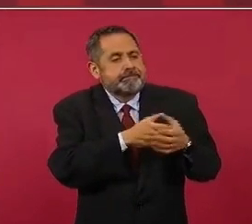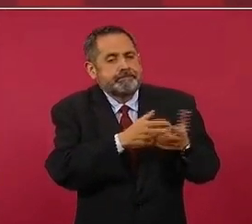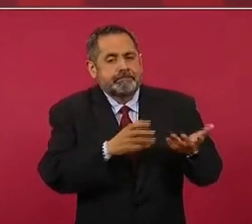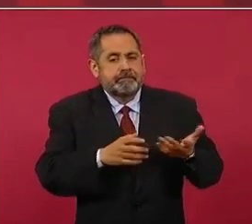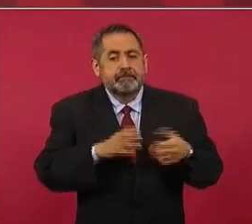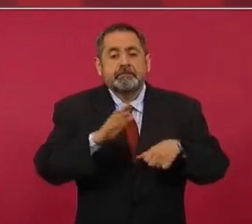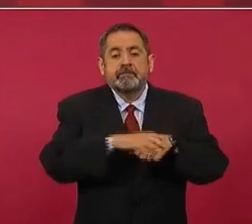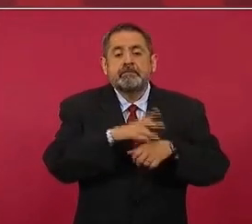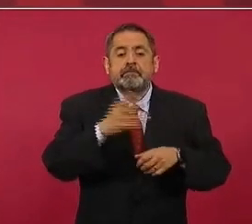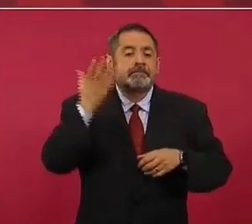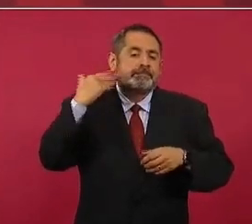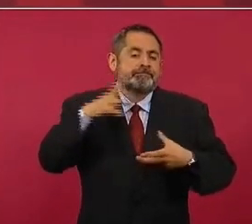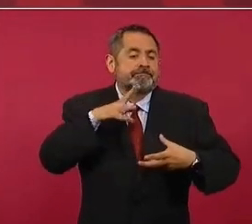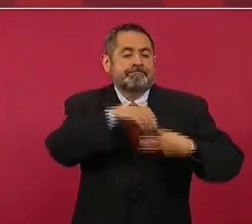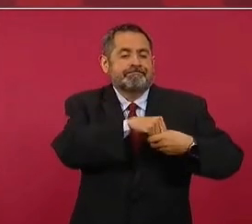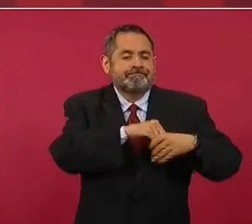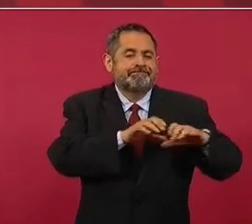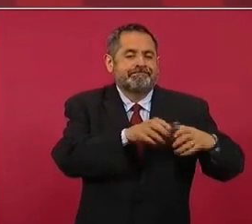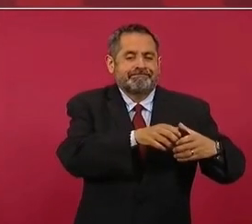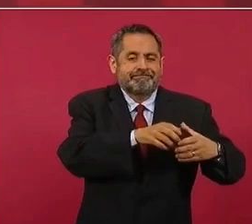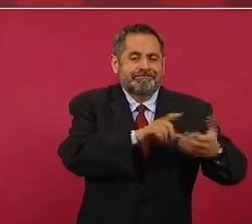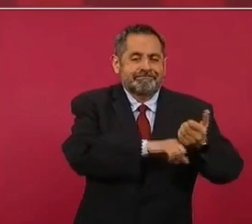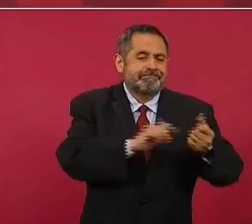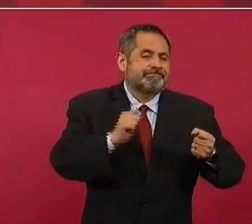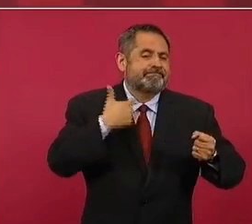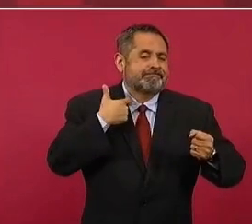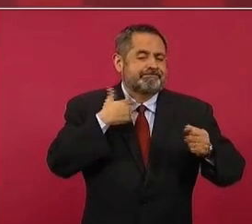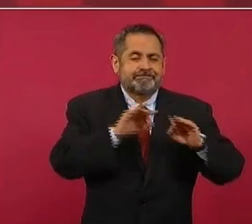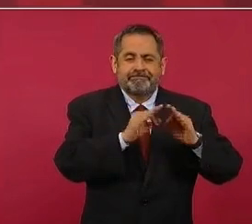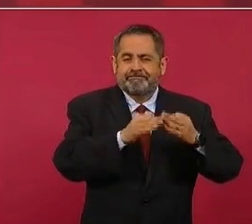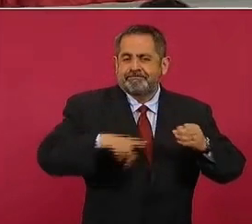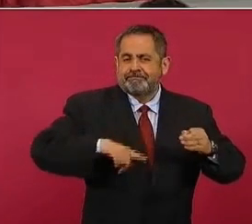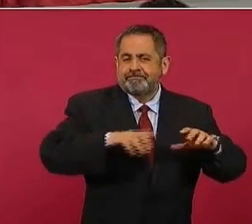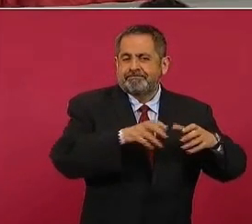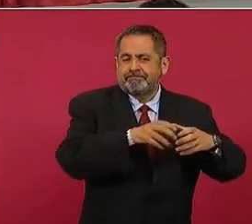porque pertenecían al antiguo régimen